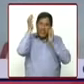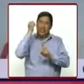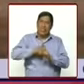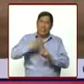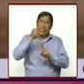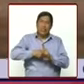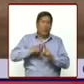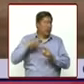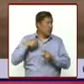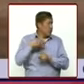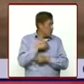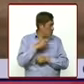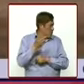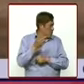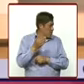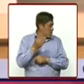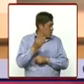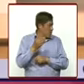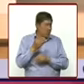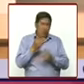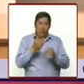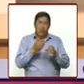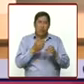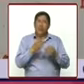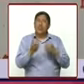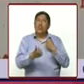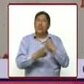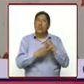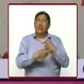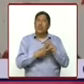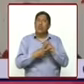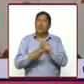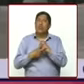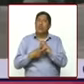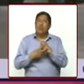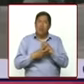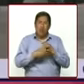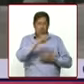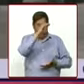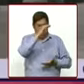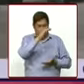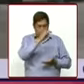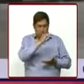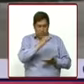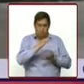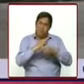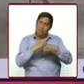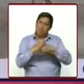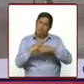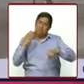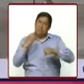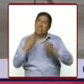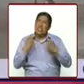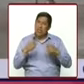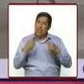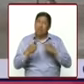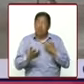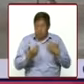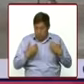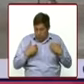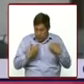y vayamos sacando el combustible de las plantas de almacenaje hacia nuestras estaciones de servicio. Pero en este